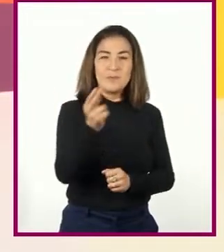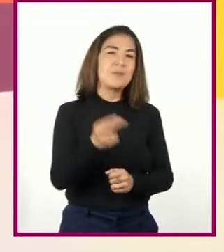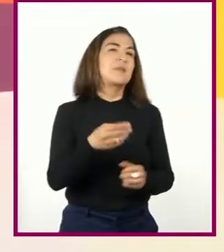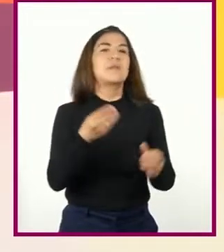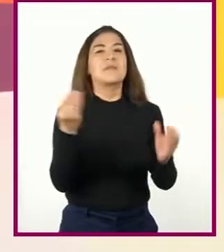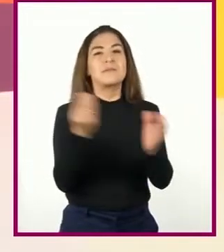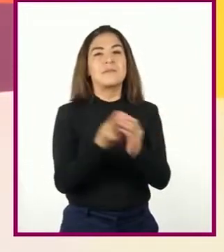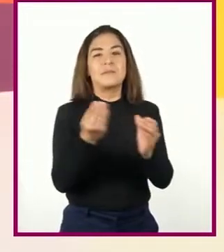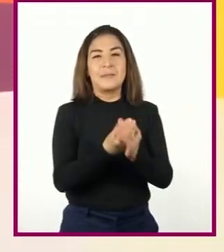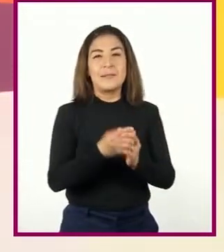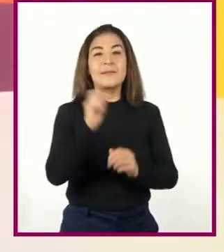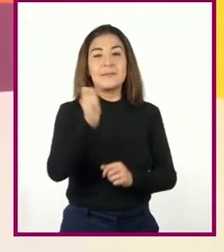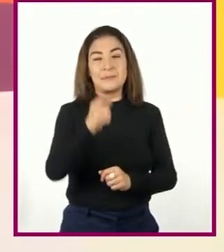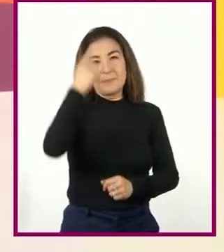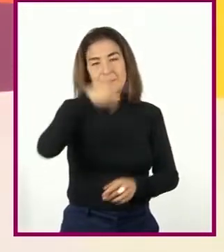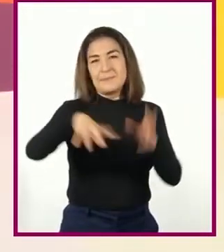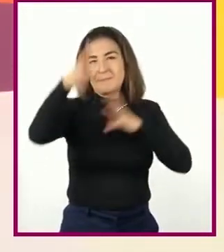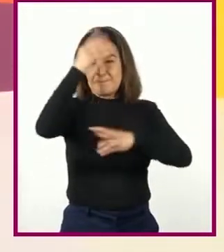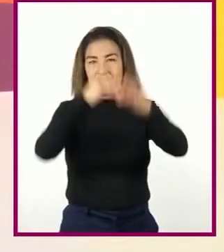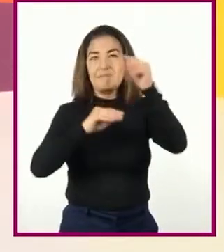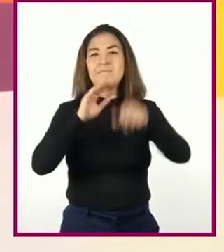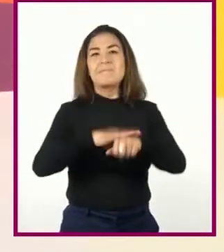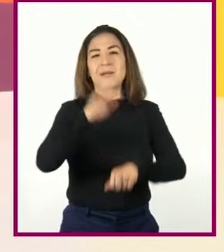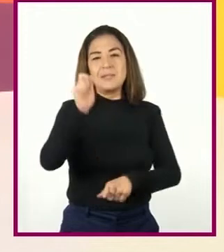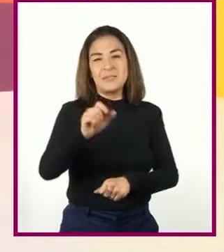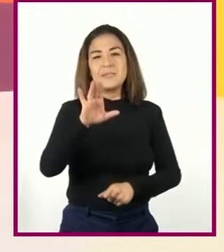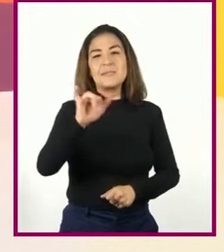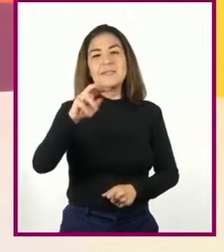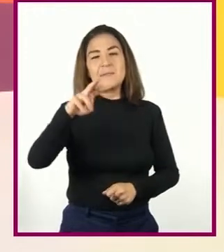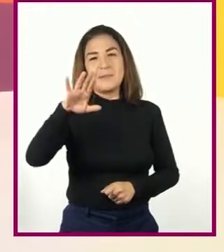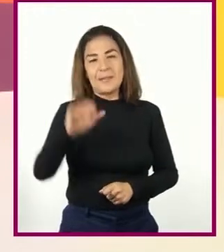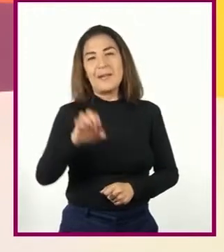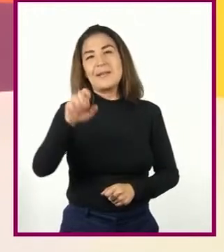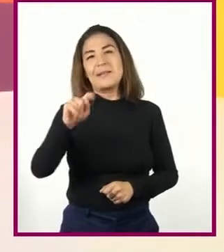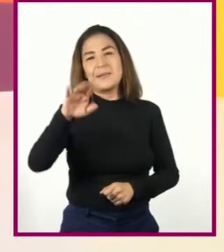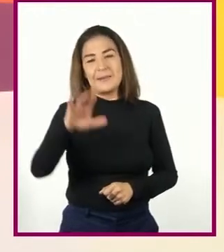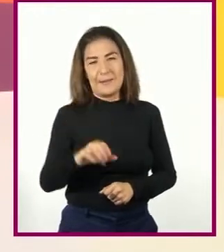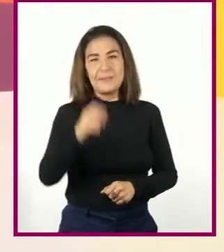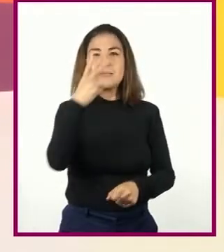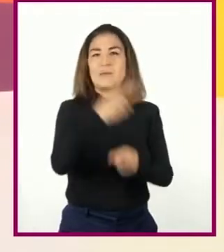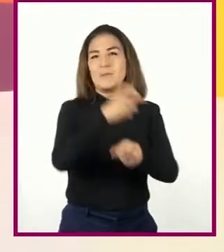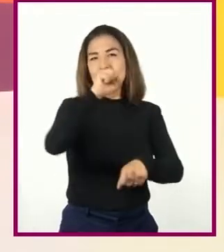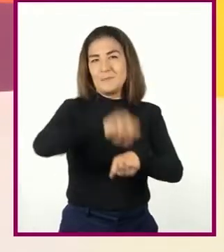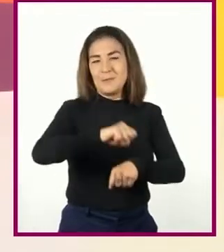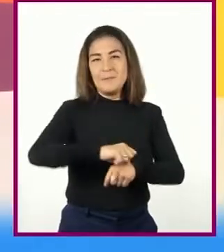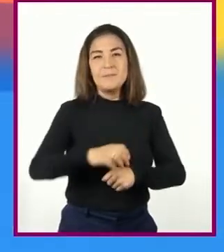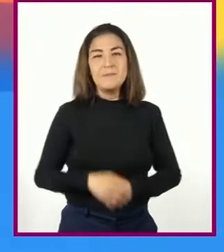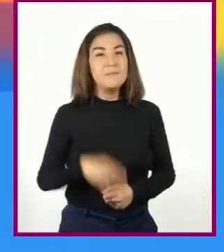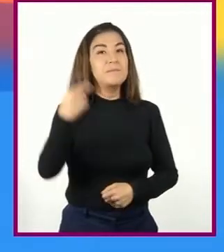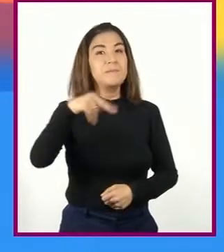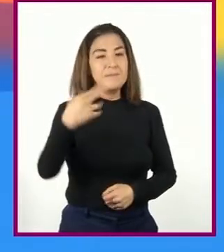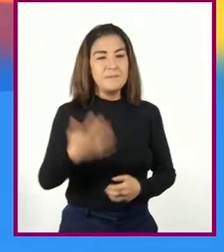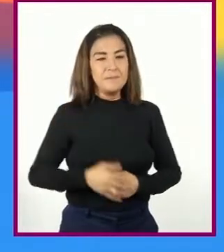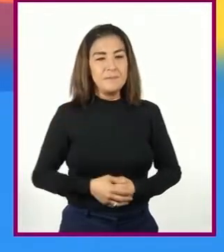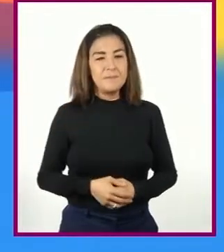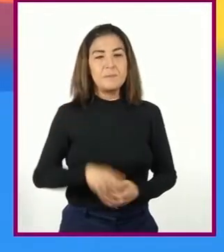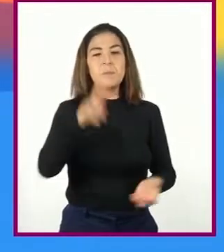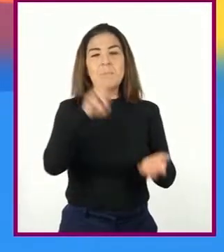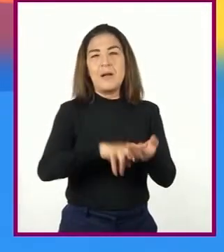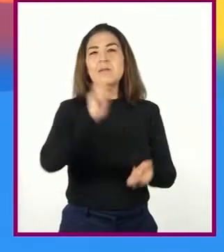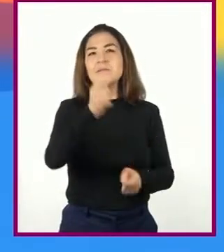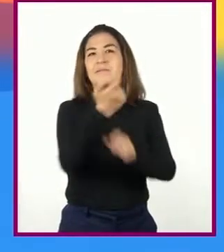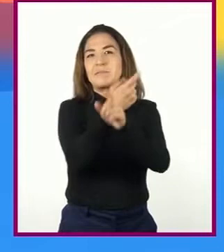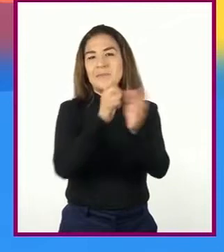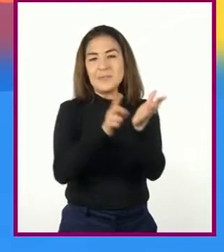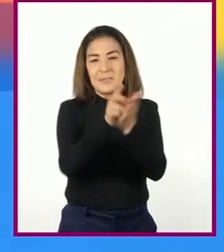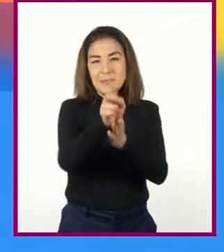sesión de fortalecimiento de la asignatura Formación Cívica y Ética de segundo grado, titulada Valoro el derecho a la